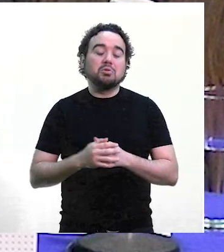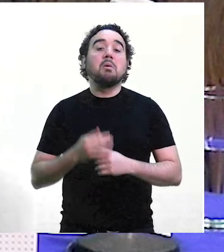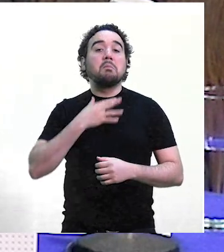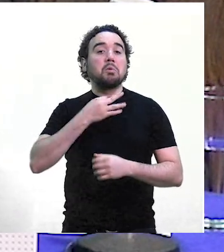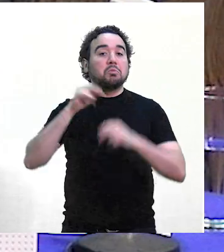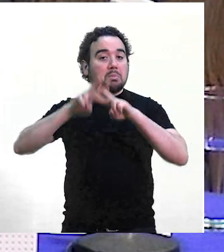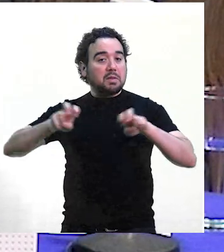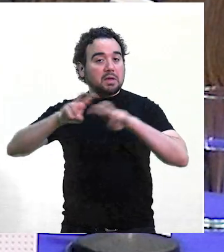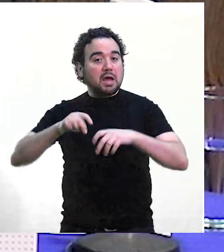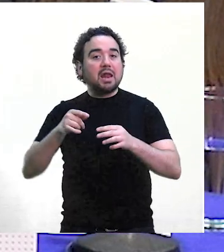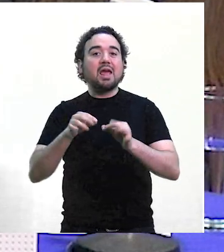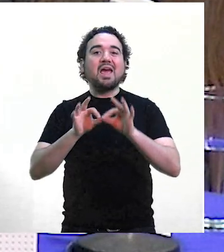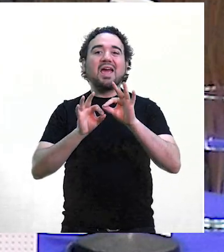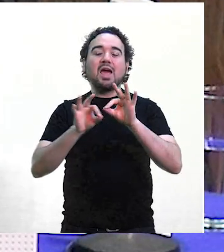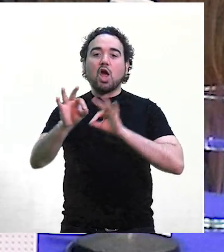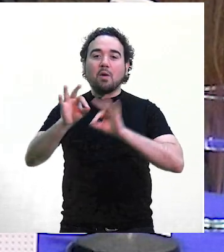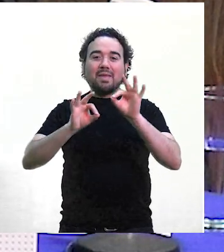Me gusta investigar sobre geometría y medida.